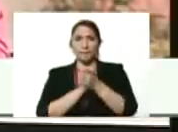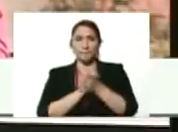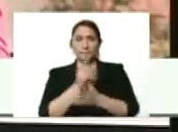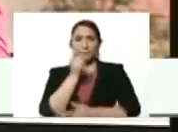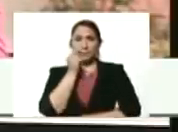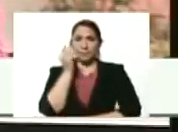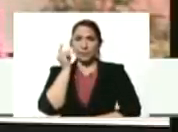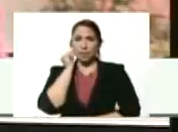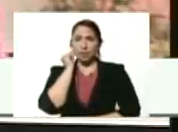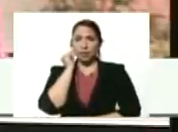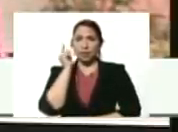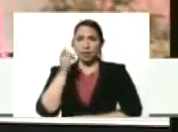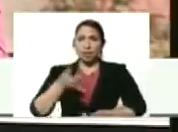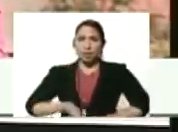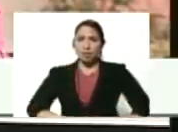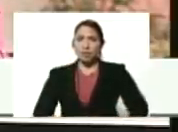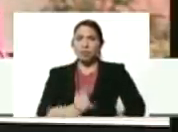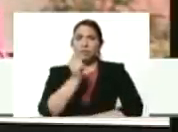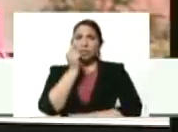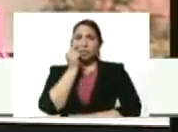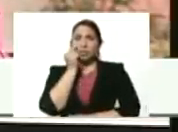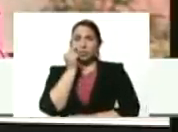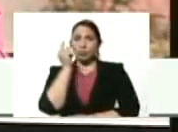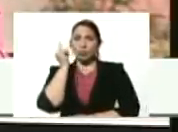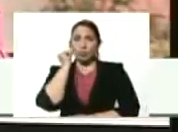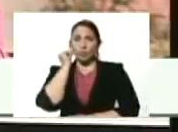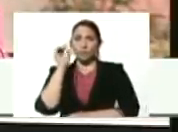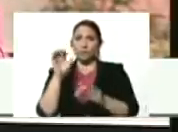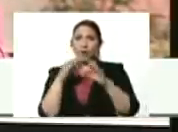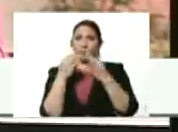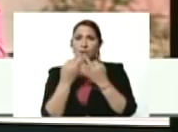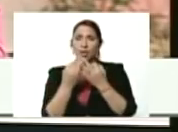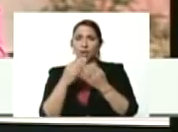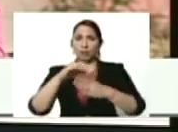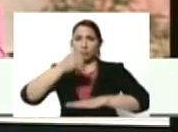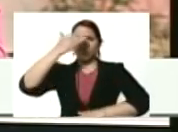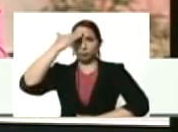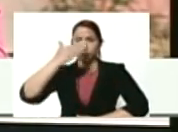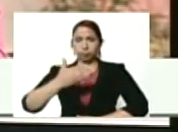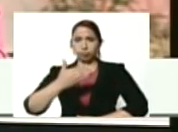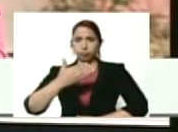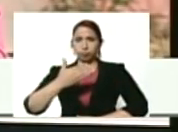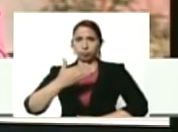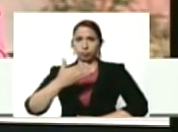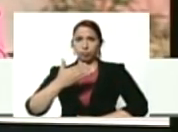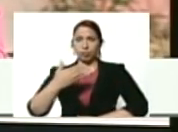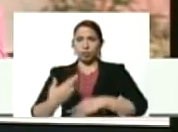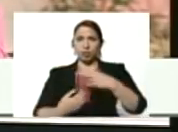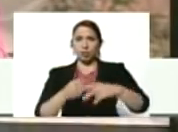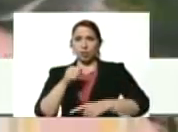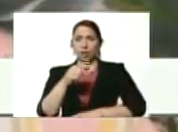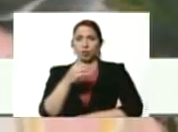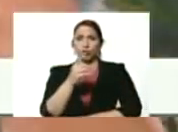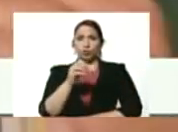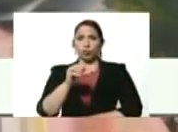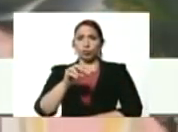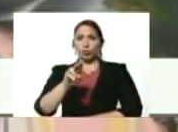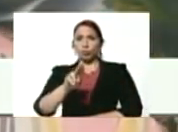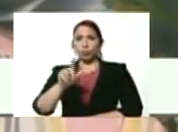amigas, hijas y familiares del comandante guerrillero y revolucionario Douglas Bravo,